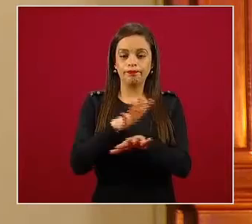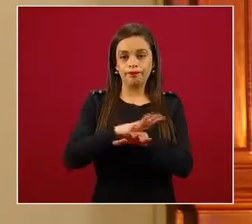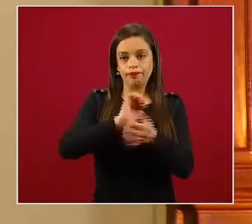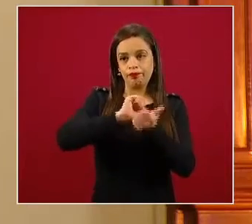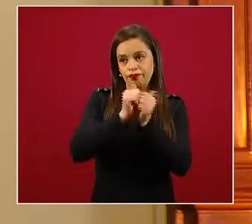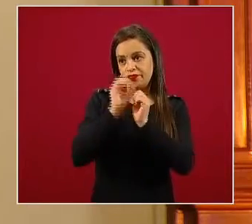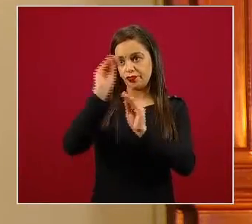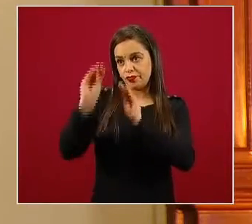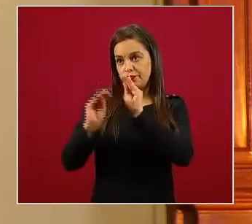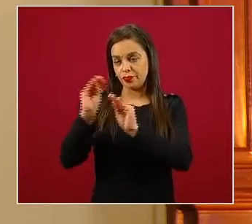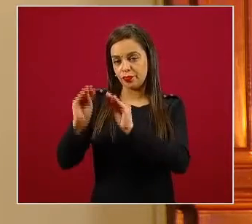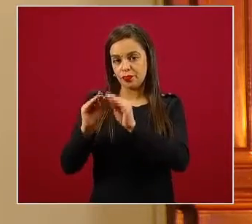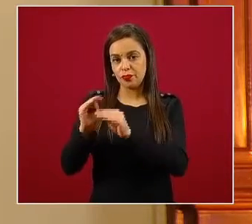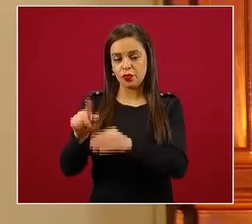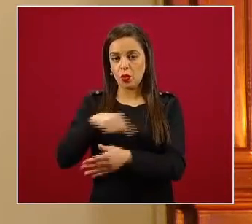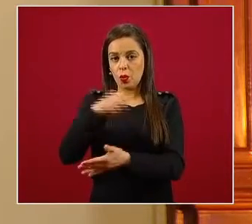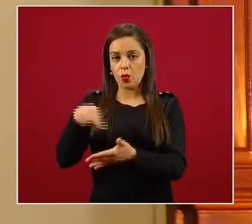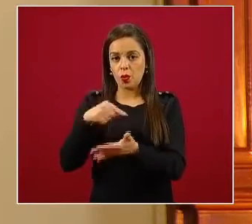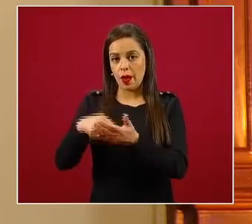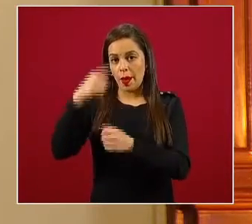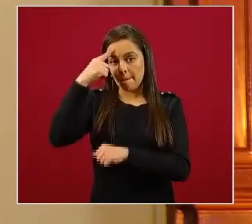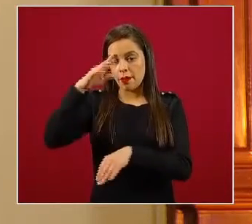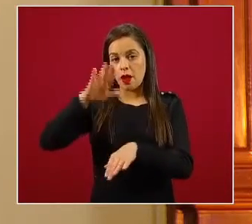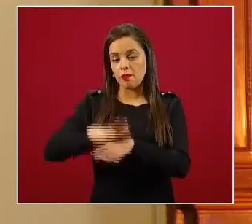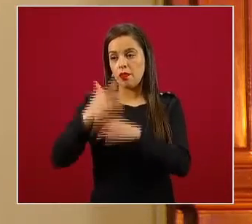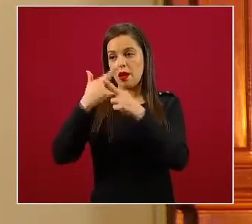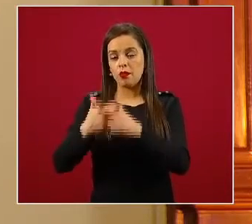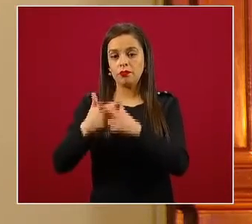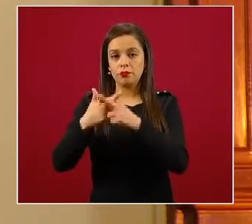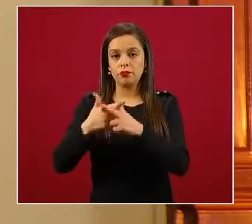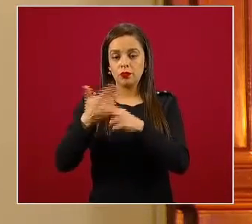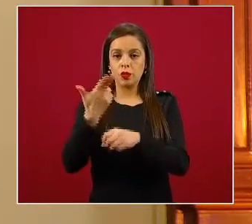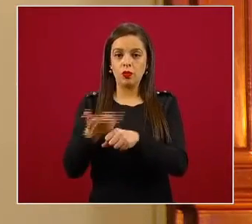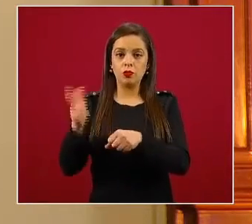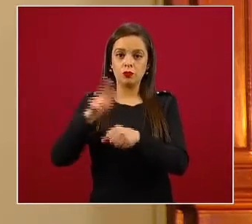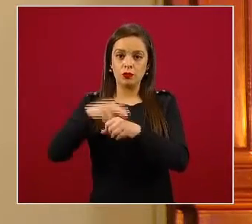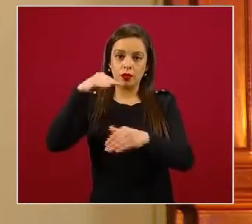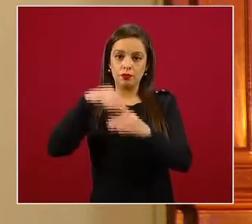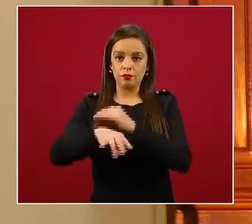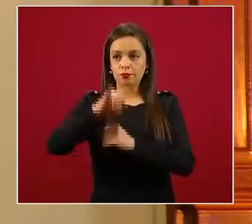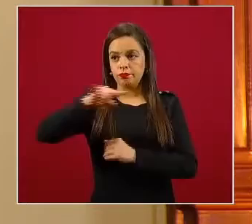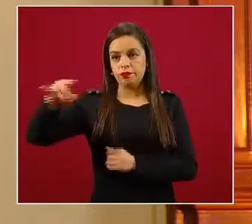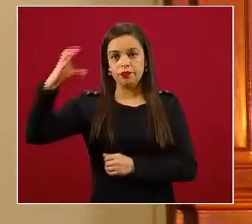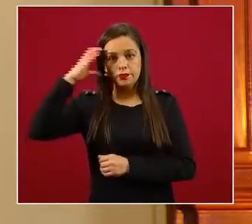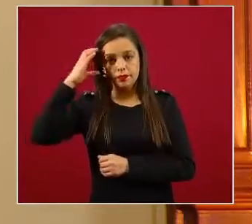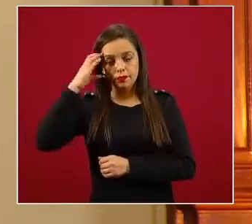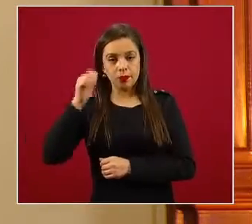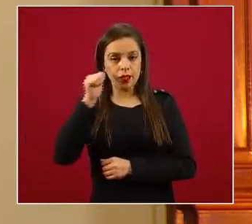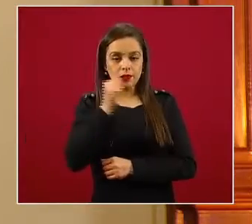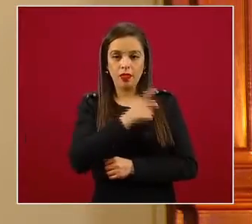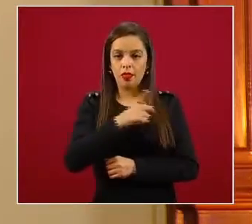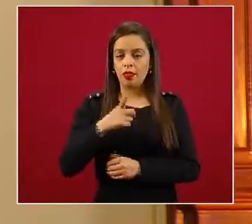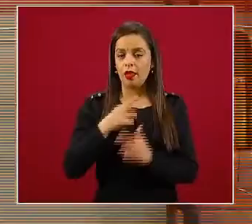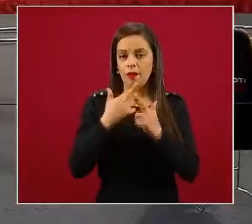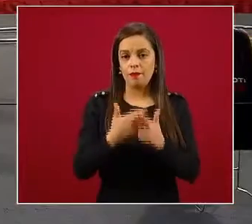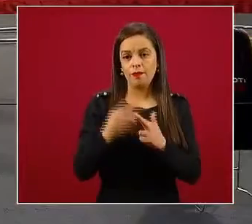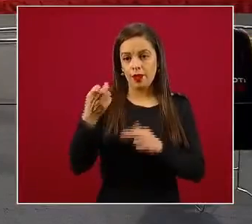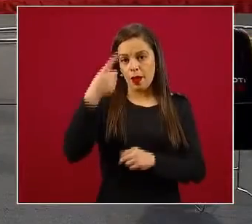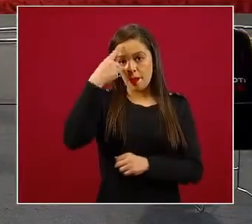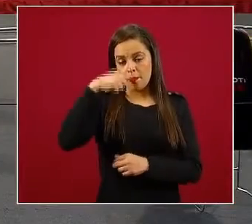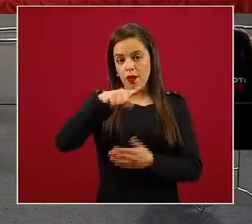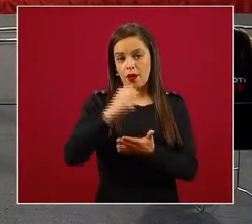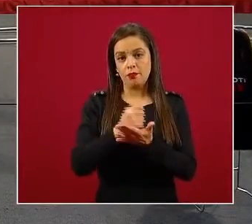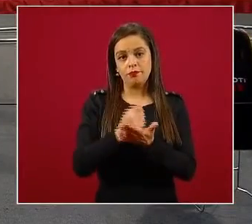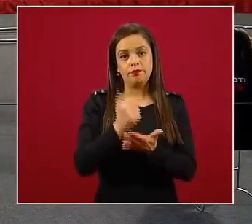o expandiendo la capacidad hospitalaria que en su momento permite siempre poder tener disponible una cama de este tipo para las